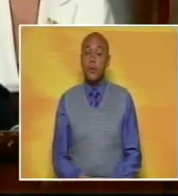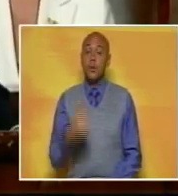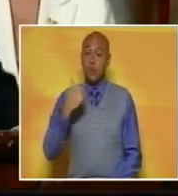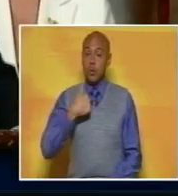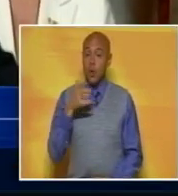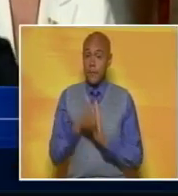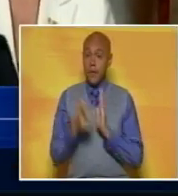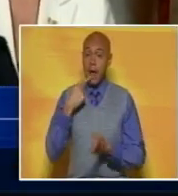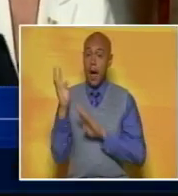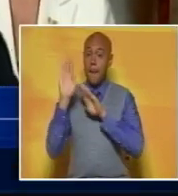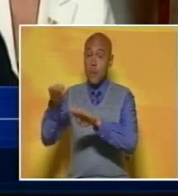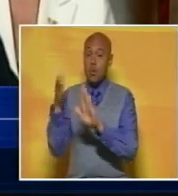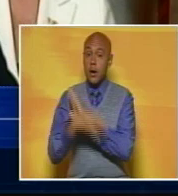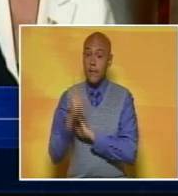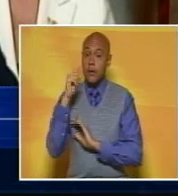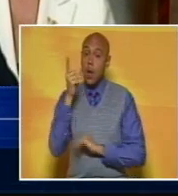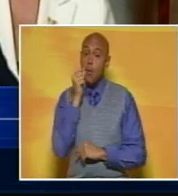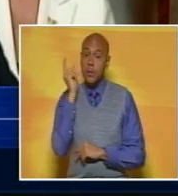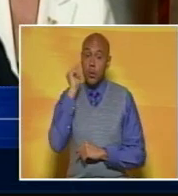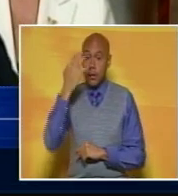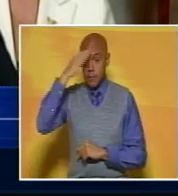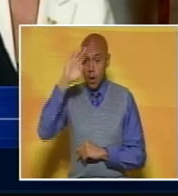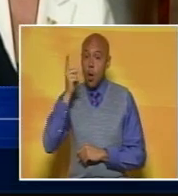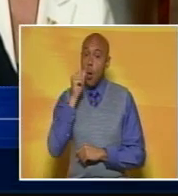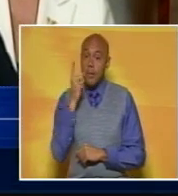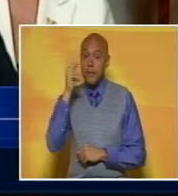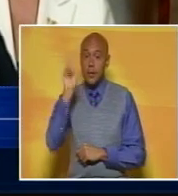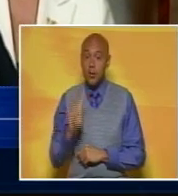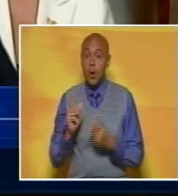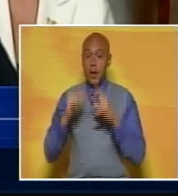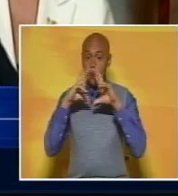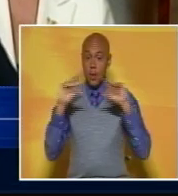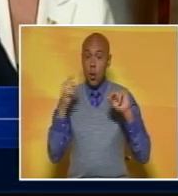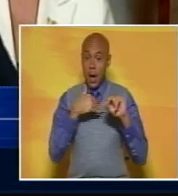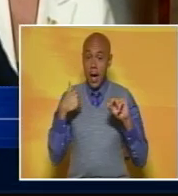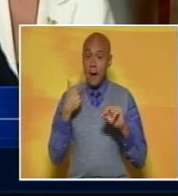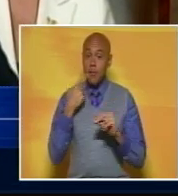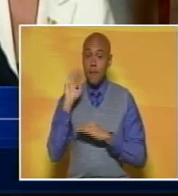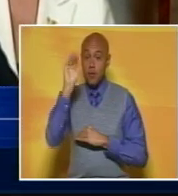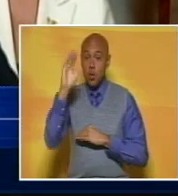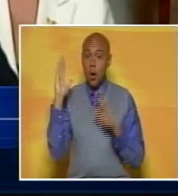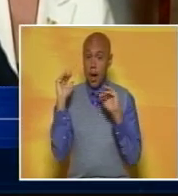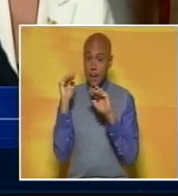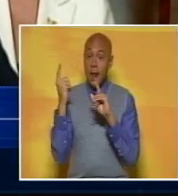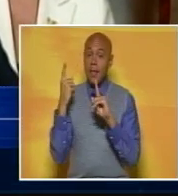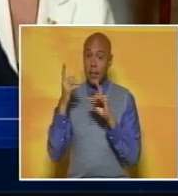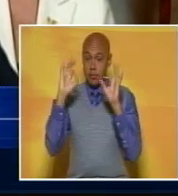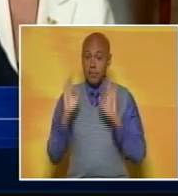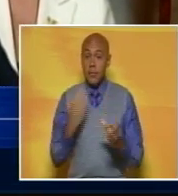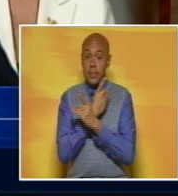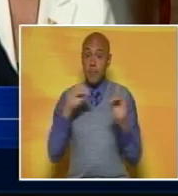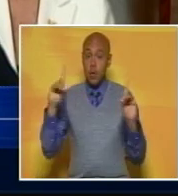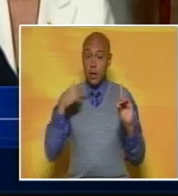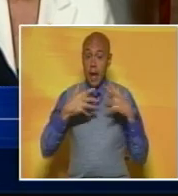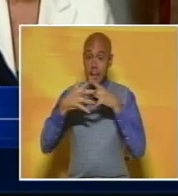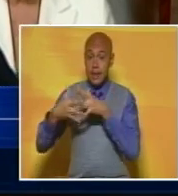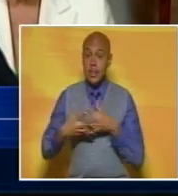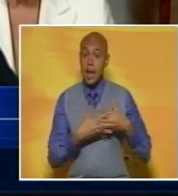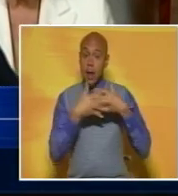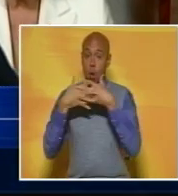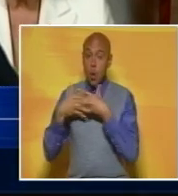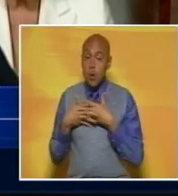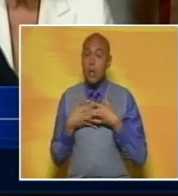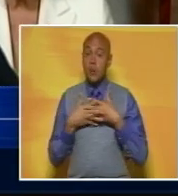Estamos apoyando las esperanzas de cubanos, nicaragüenses, venezolanos para restaurar la democracia. Estados Unidos, en ese sentido, está al